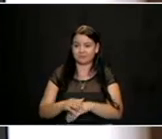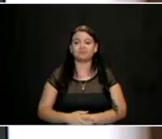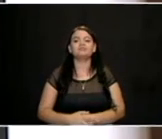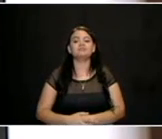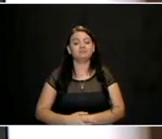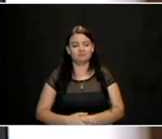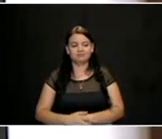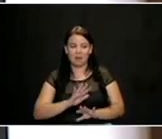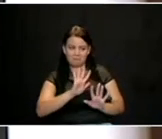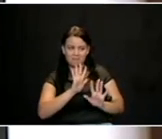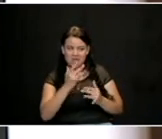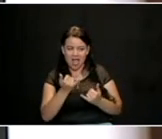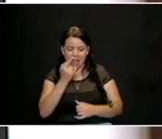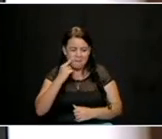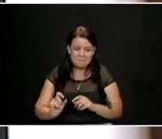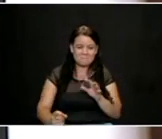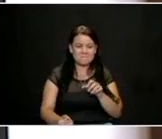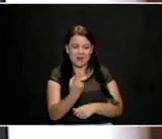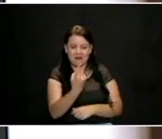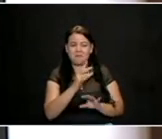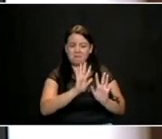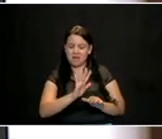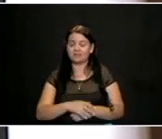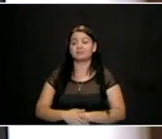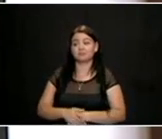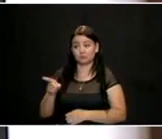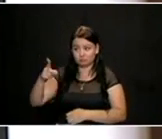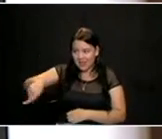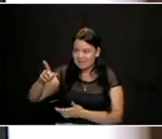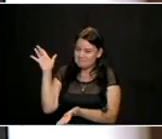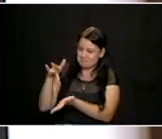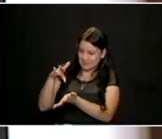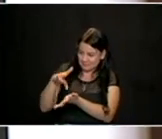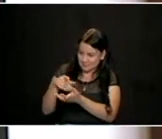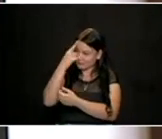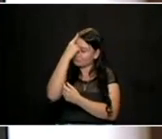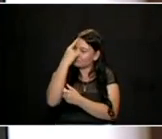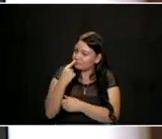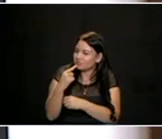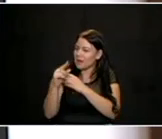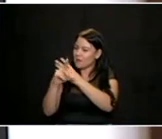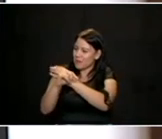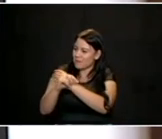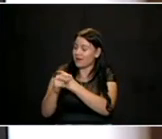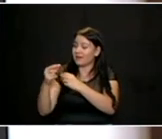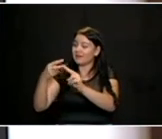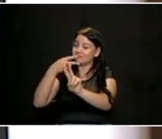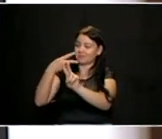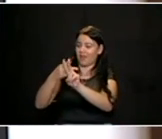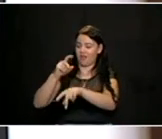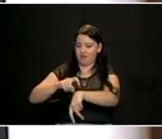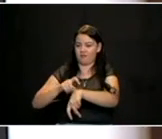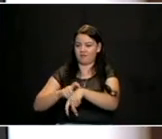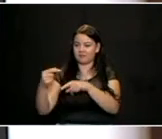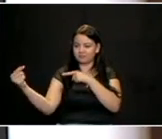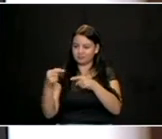se lo puedo asegurar. Pero entonces ustedes participen con la etiqueta La Hora del Debate. Ya